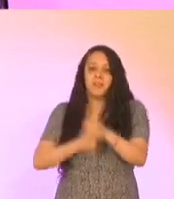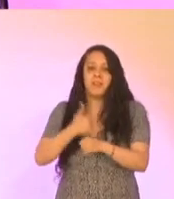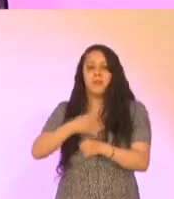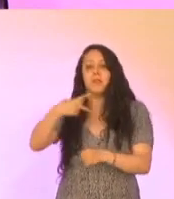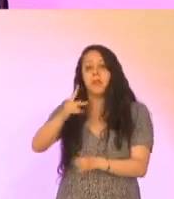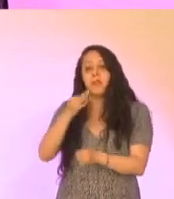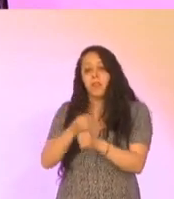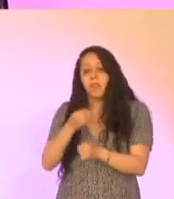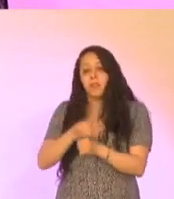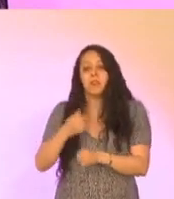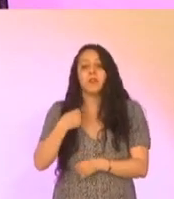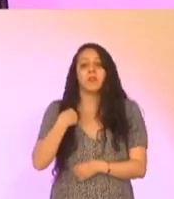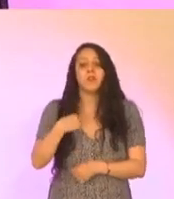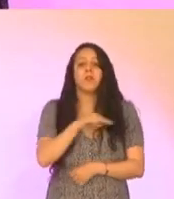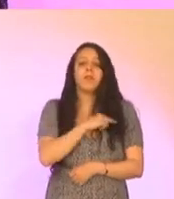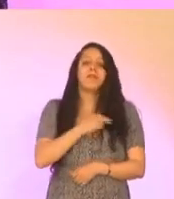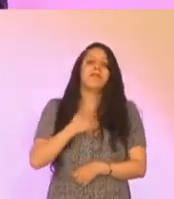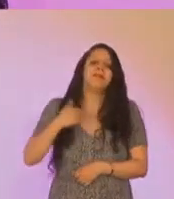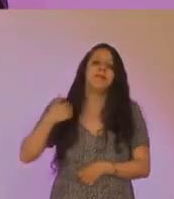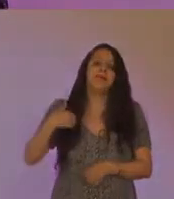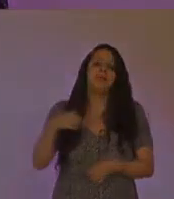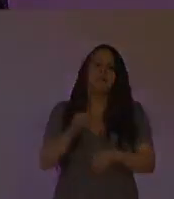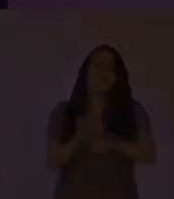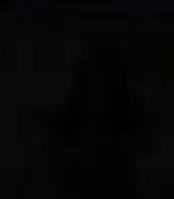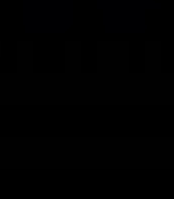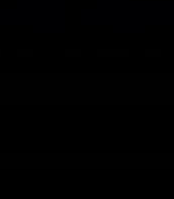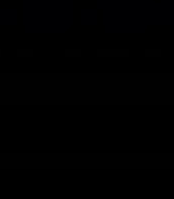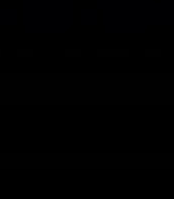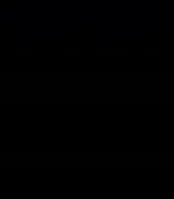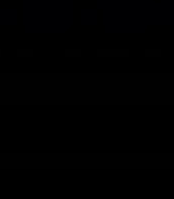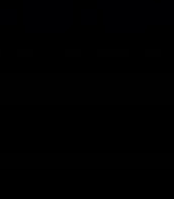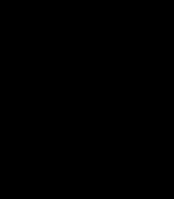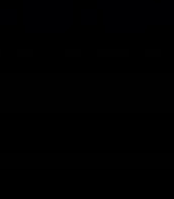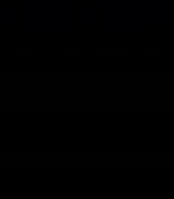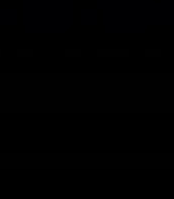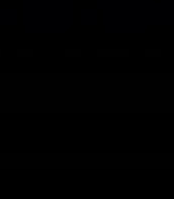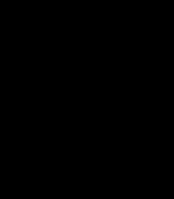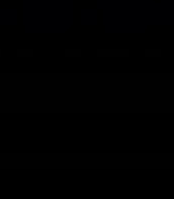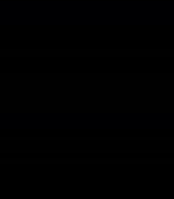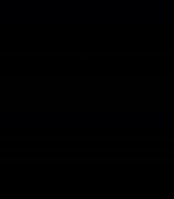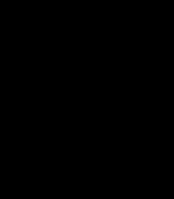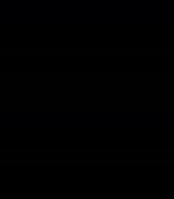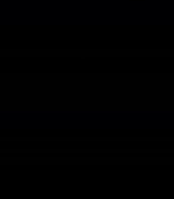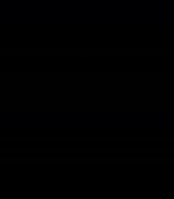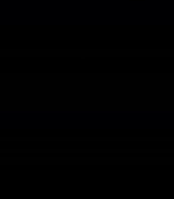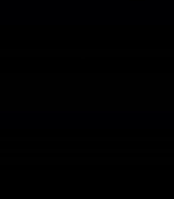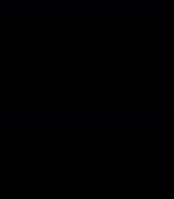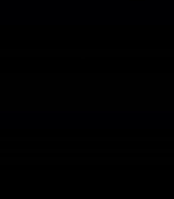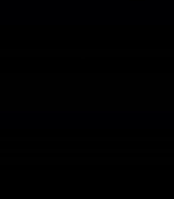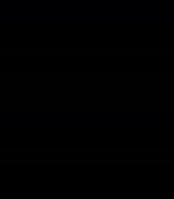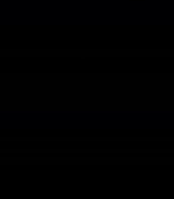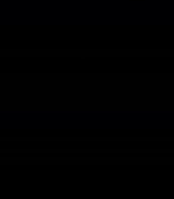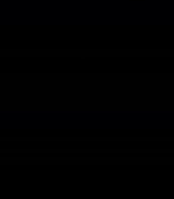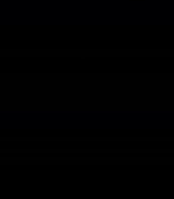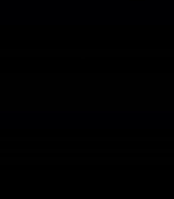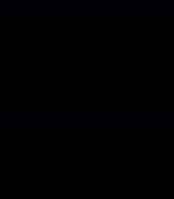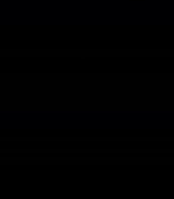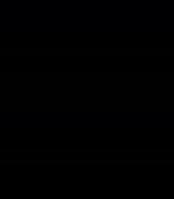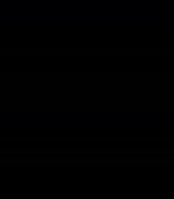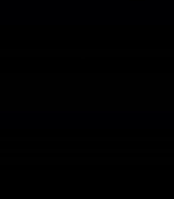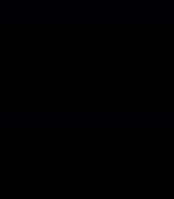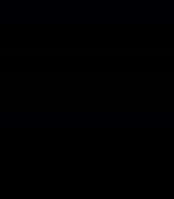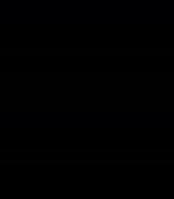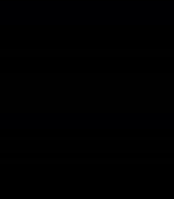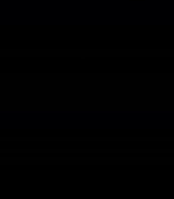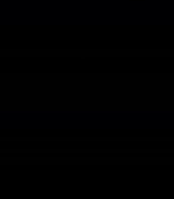además en la feria del zócalo que es una feria que nos gusta mucho una feria popular y estamos muy felices